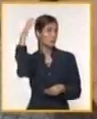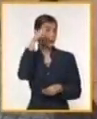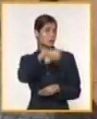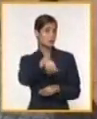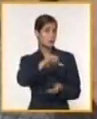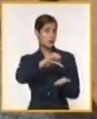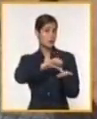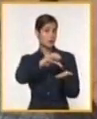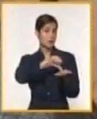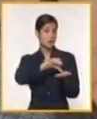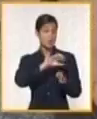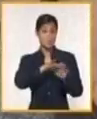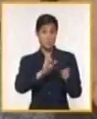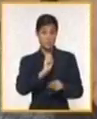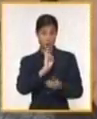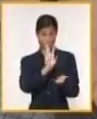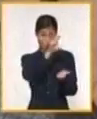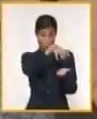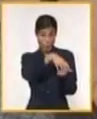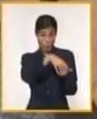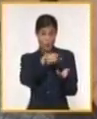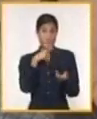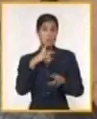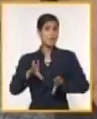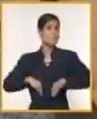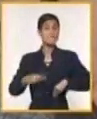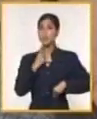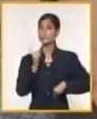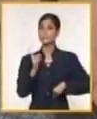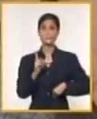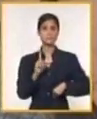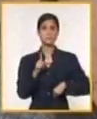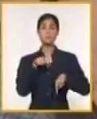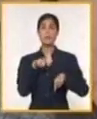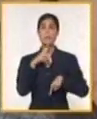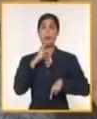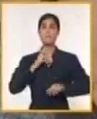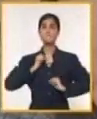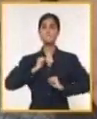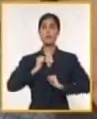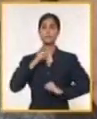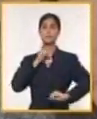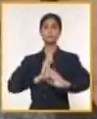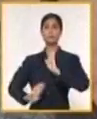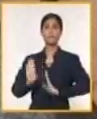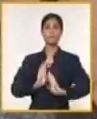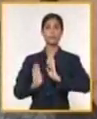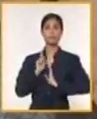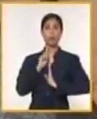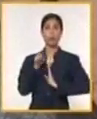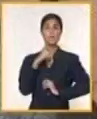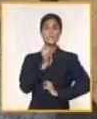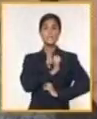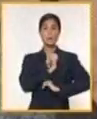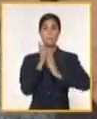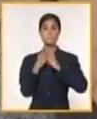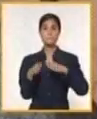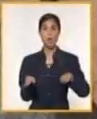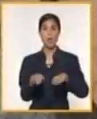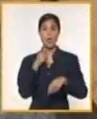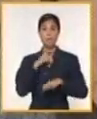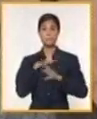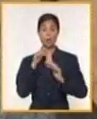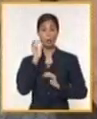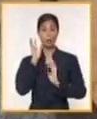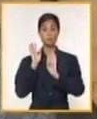La nación iraní se opone firmemente a una guerra impuesta, como se opondrá firmemente a una paz impuesta. Esta nación nunca se rendirá a los